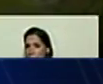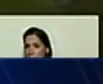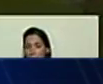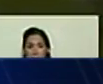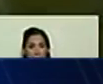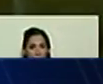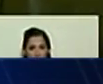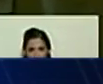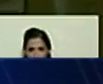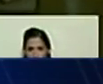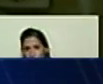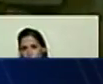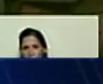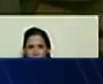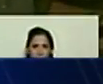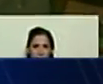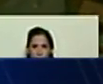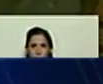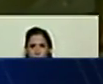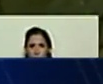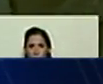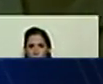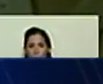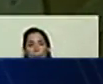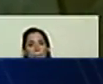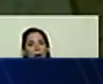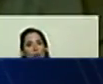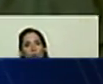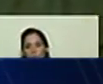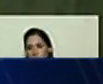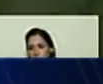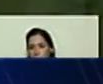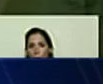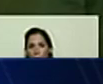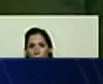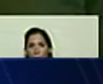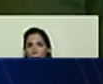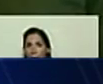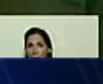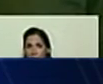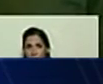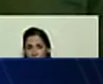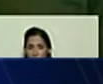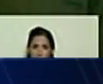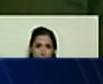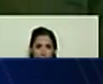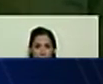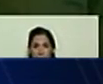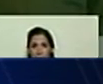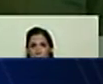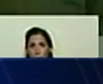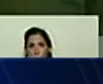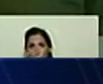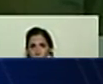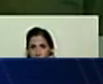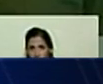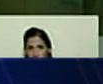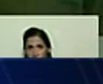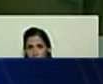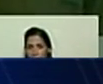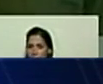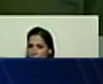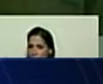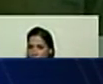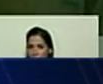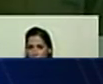nuestra institución para que desistamos de las acciones que por mandato constitucional debemos